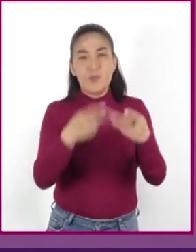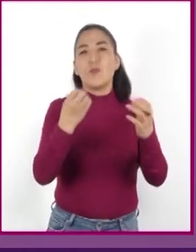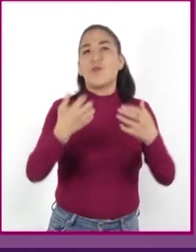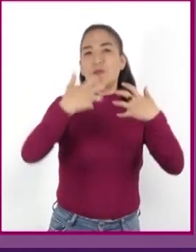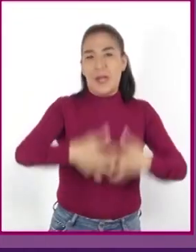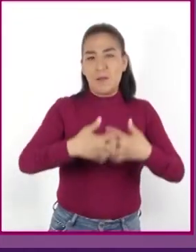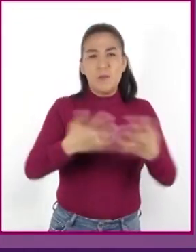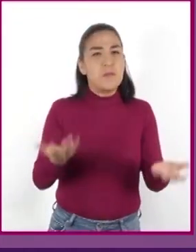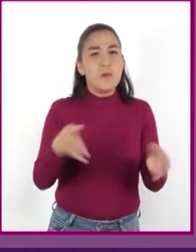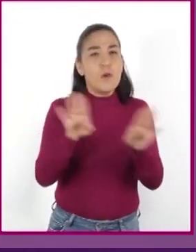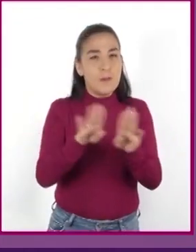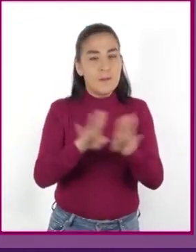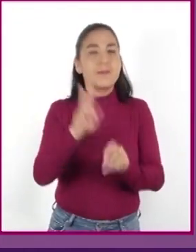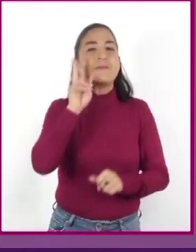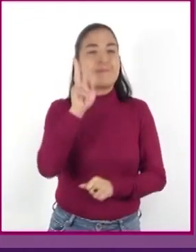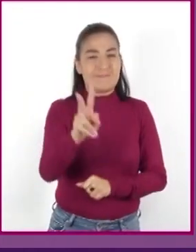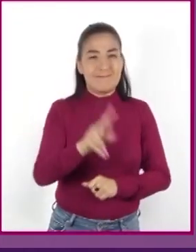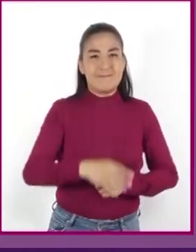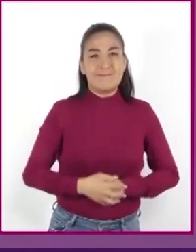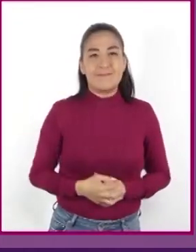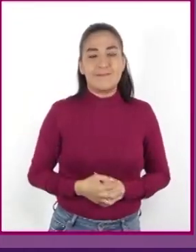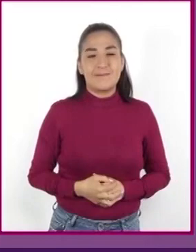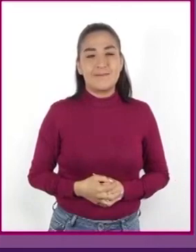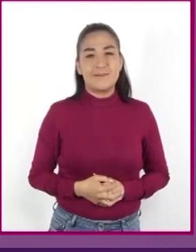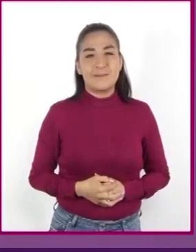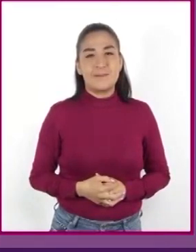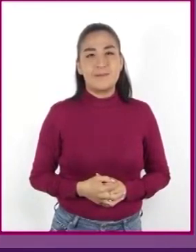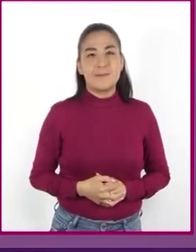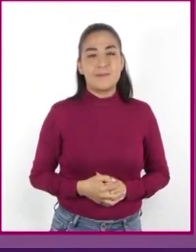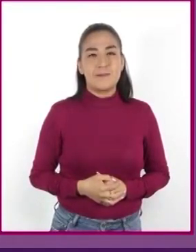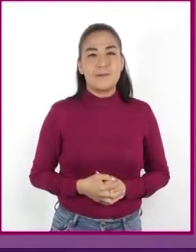¿Cómo? Veamos la siguiente cápsula.